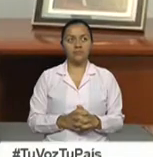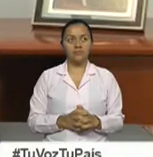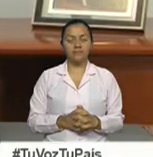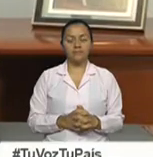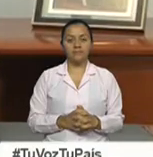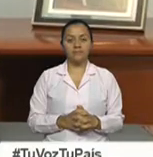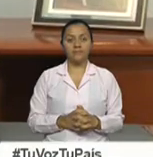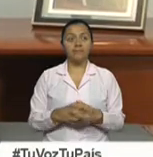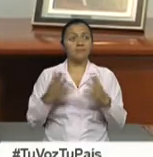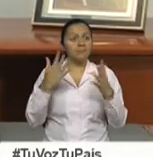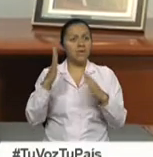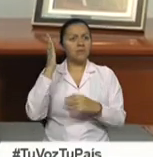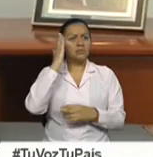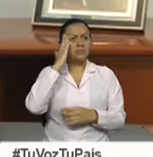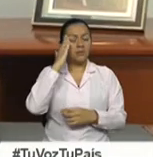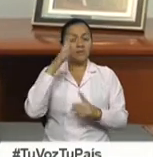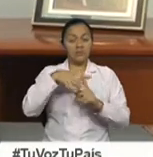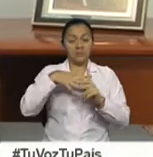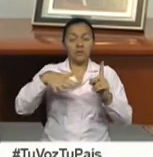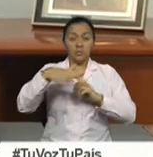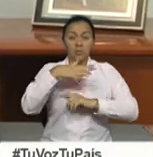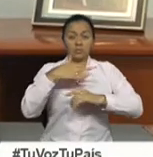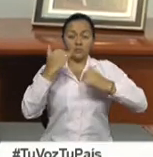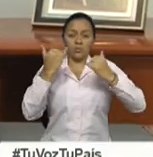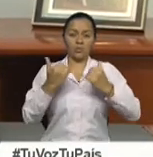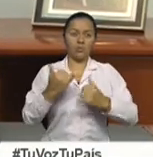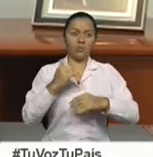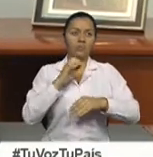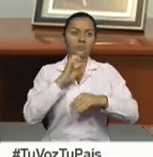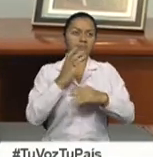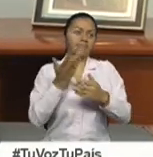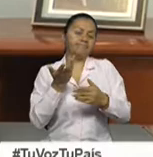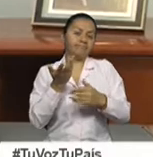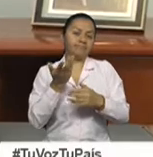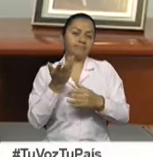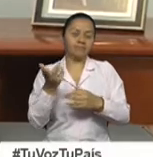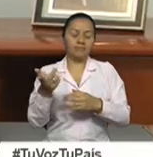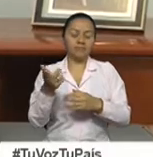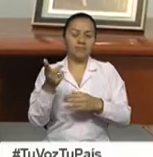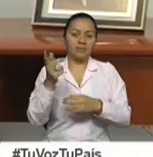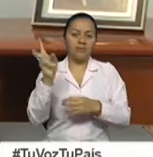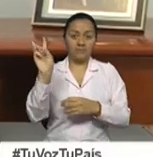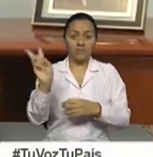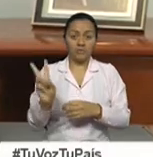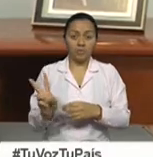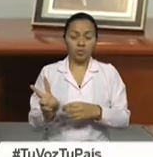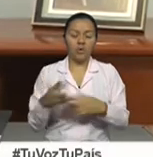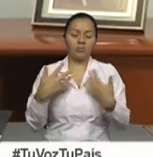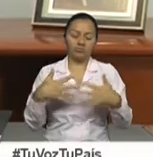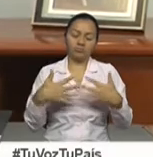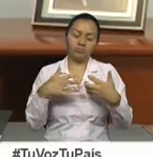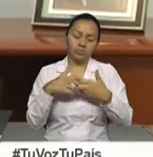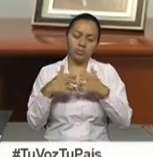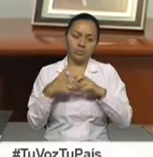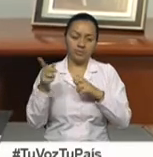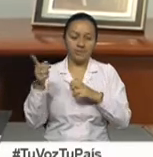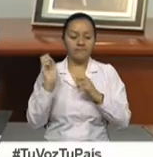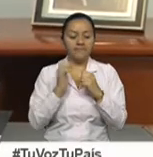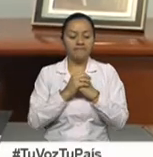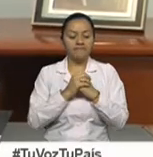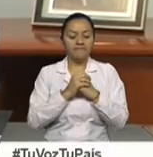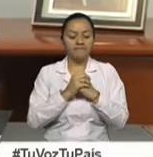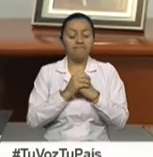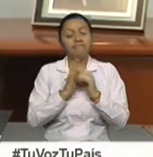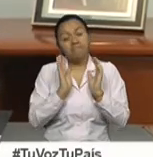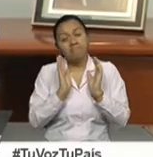Es conocida y preocupante la situación por la que atraviesa nuestra querida hermana República Bolivariana de Venezuela. Por encima de todo